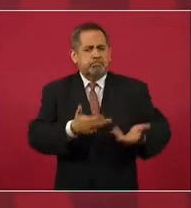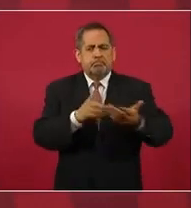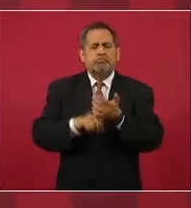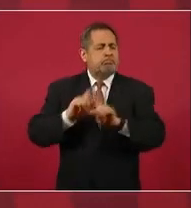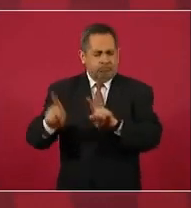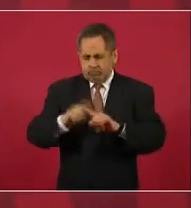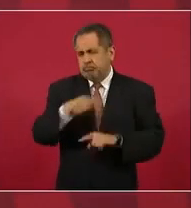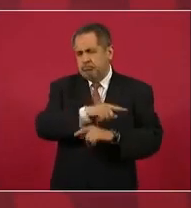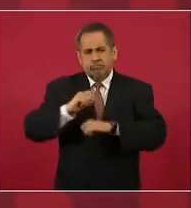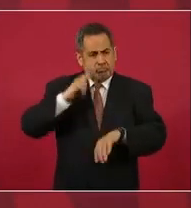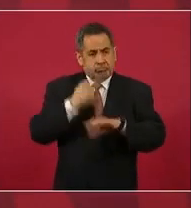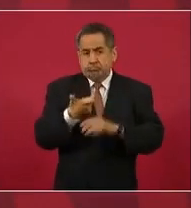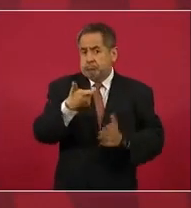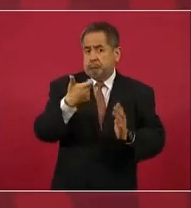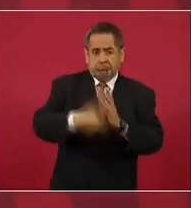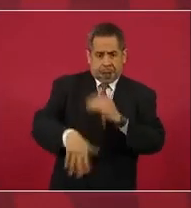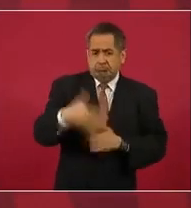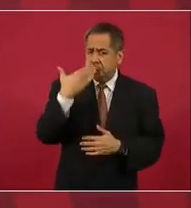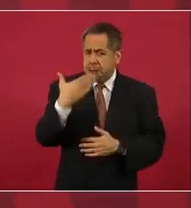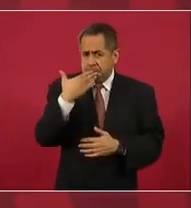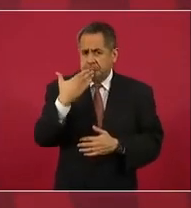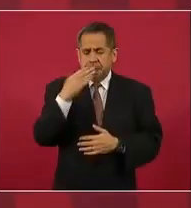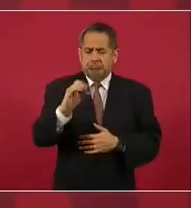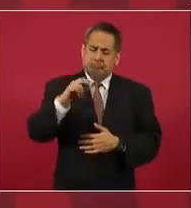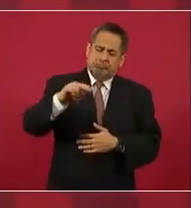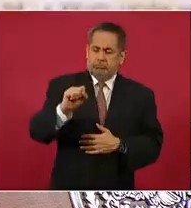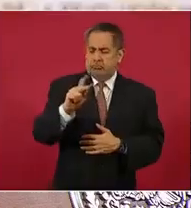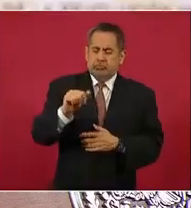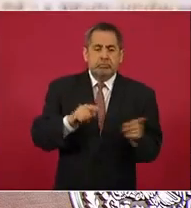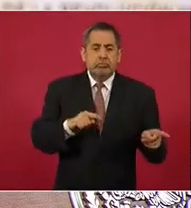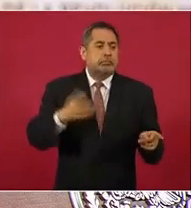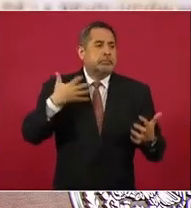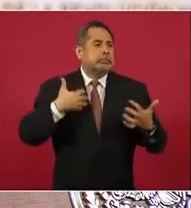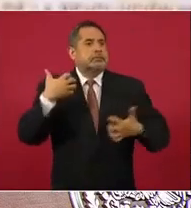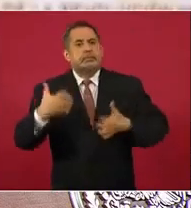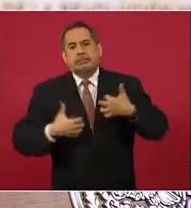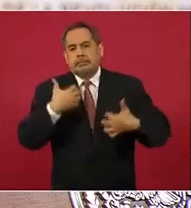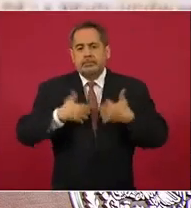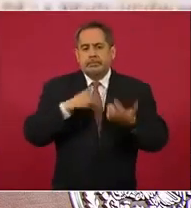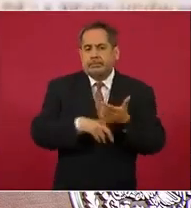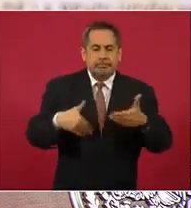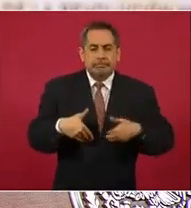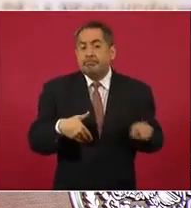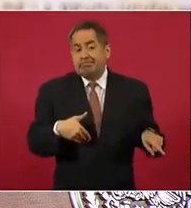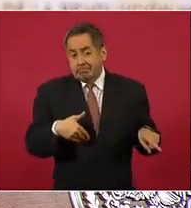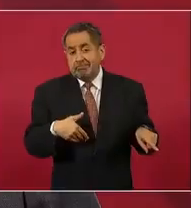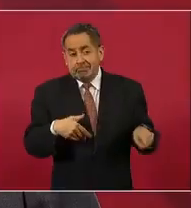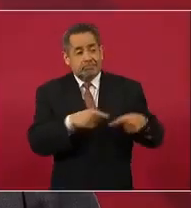productos a buen precio, y esto pues les molestaba a